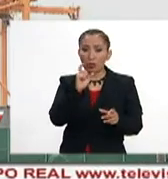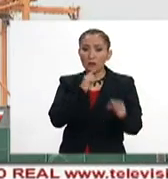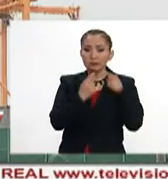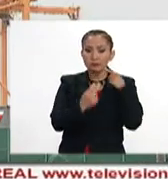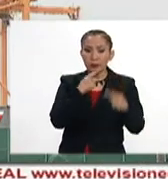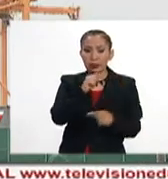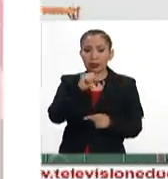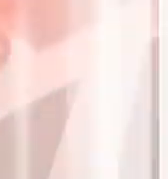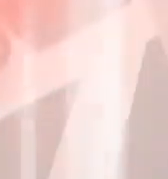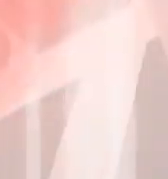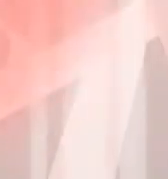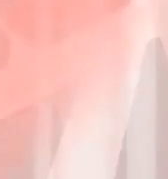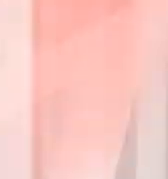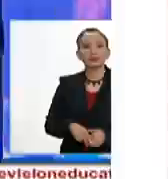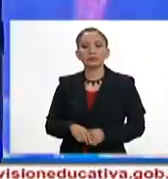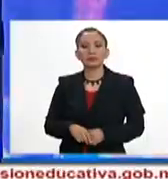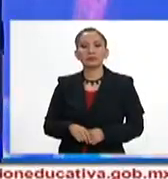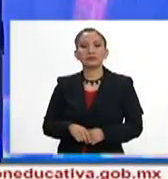Telecán.